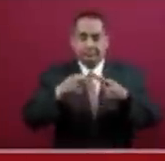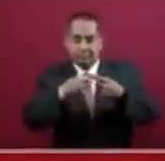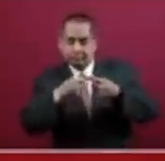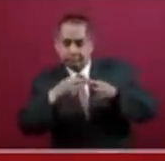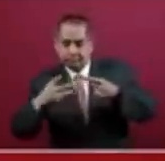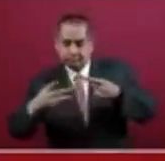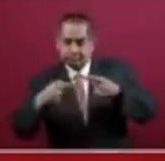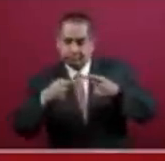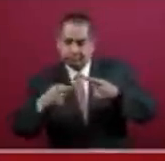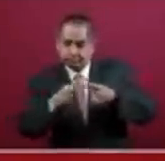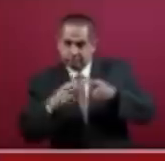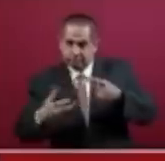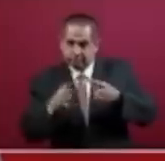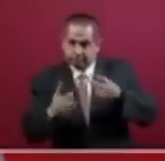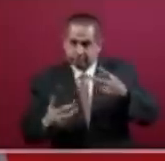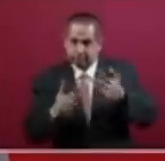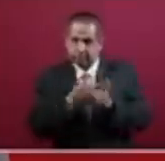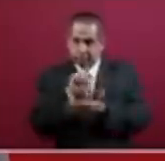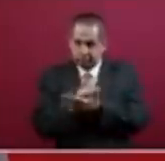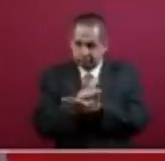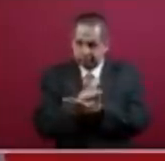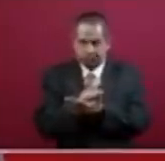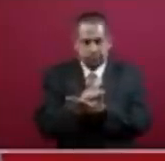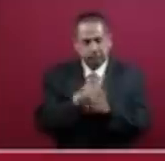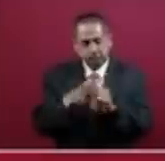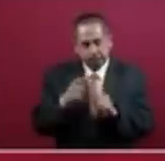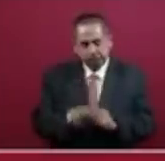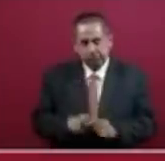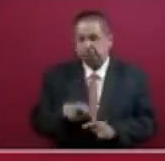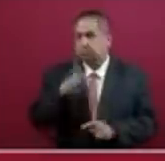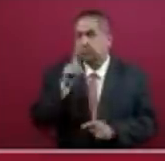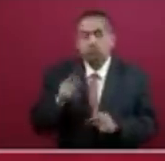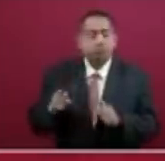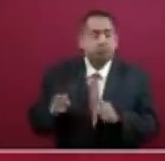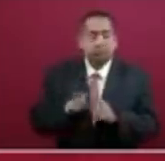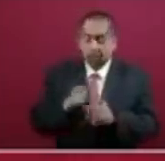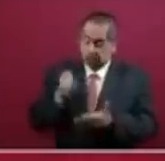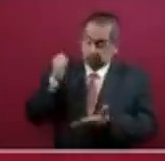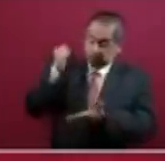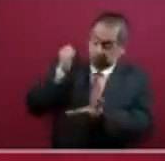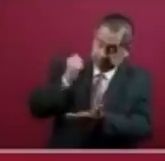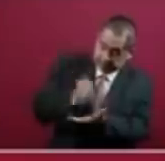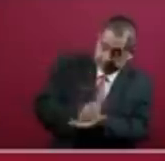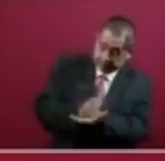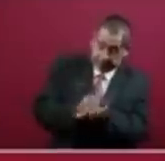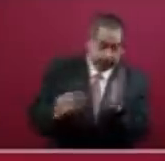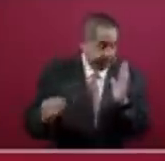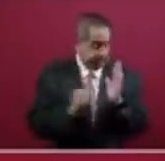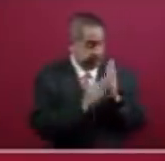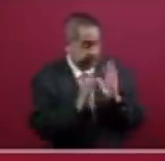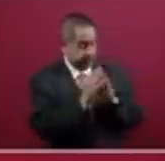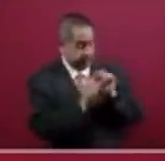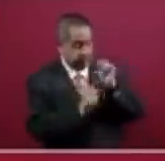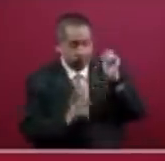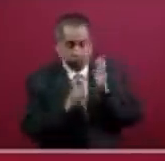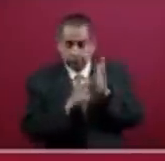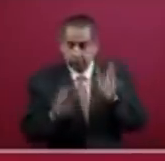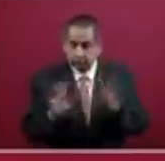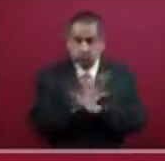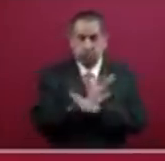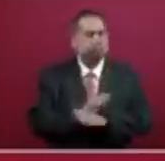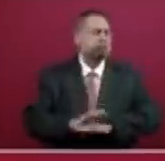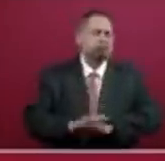secundarias, pero ya con la aprobación de la reforma constitucional ya